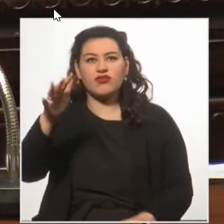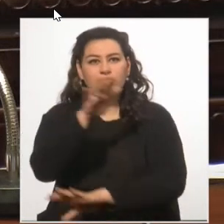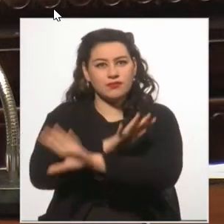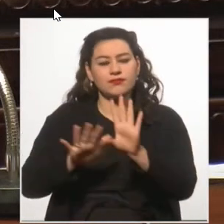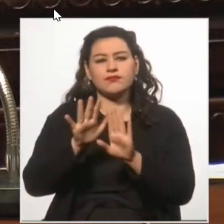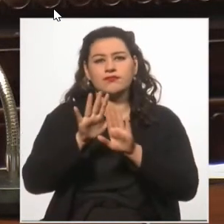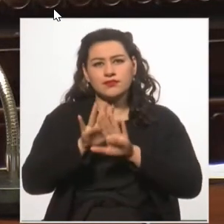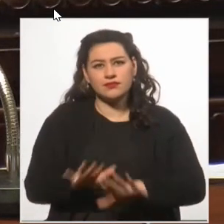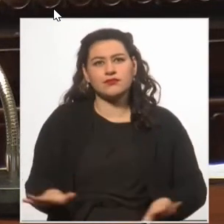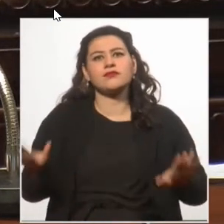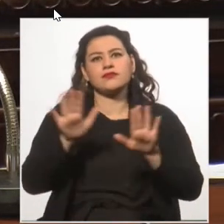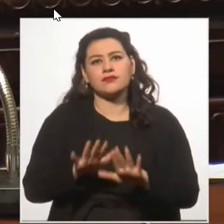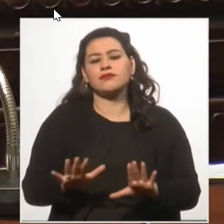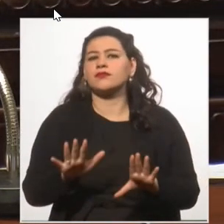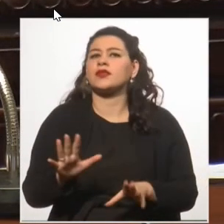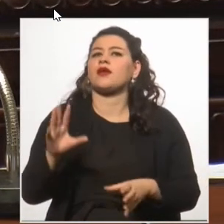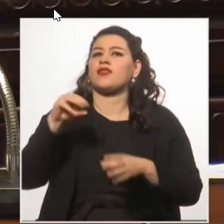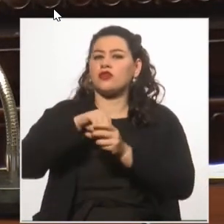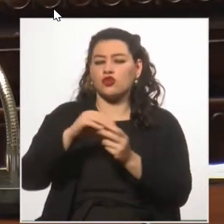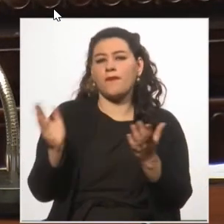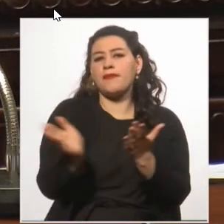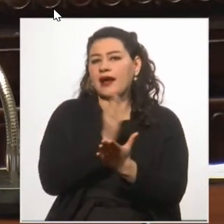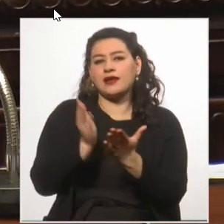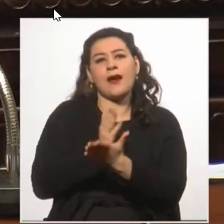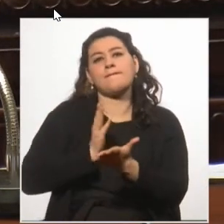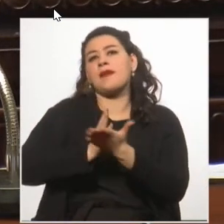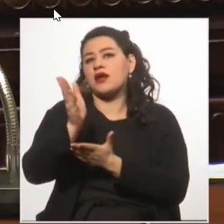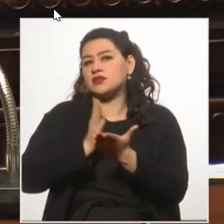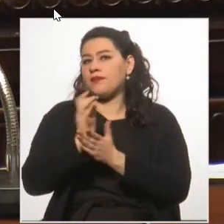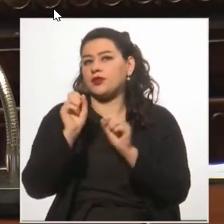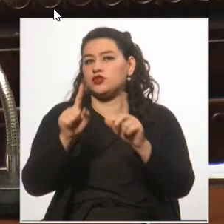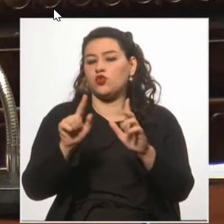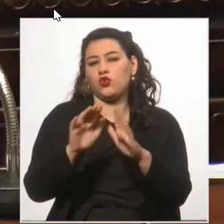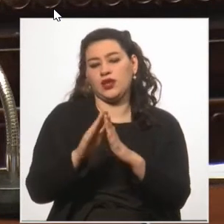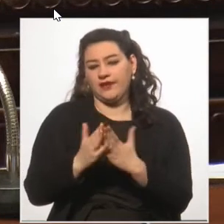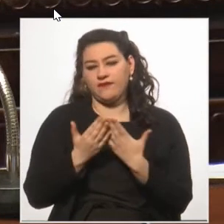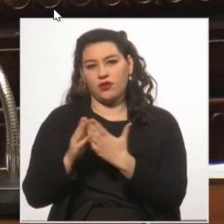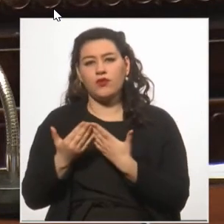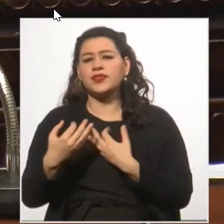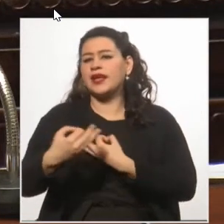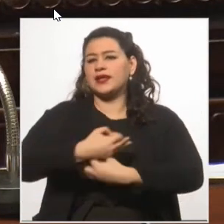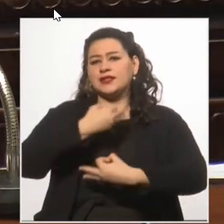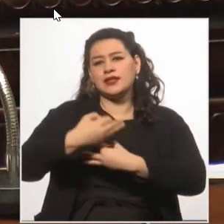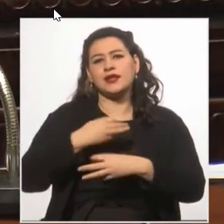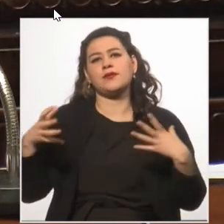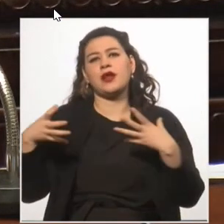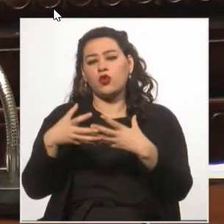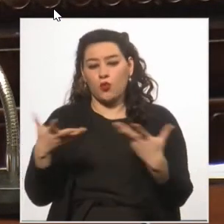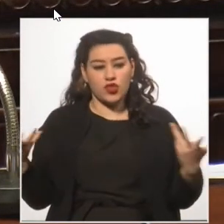reparadora y serena que queda en las páginas inmortales de su libro. Son enseñanzas para las